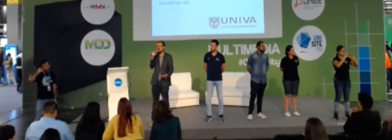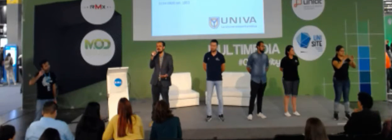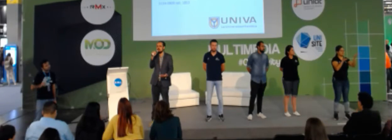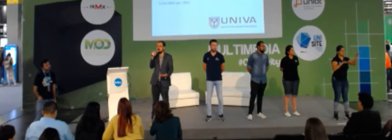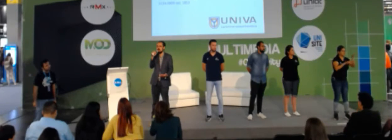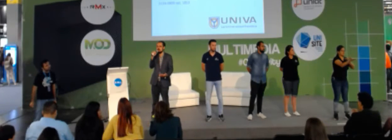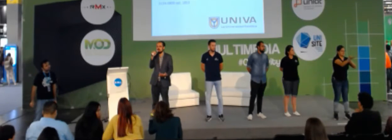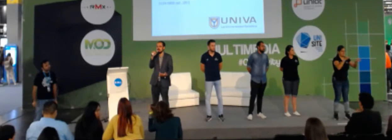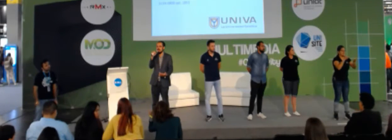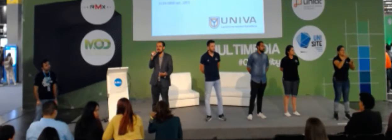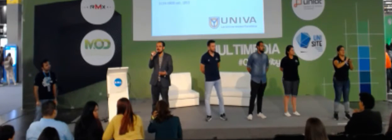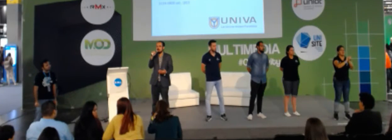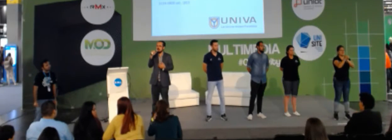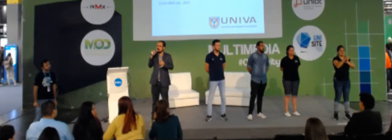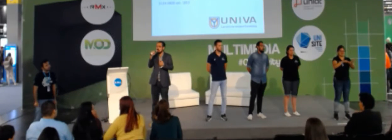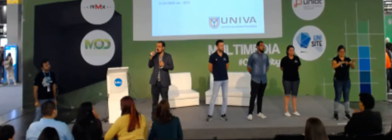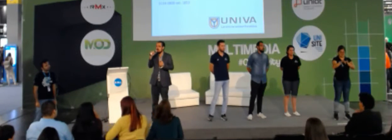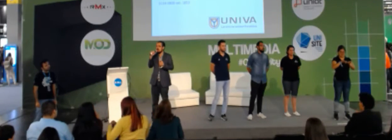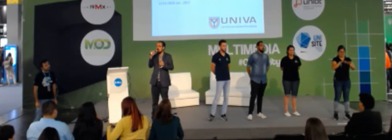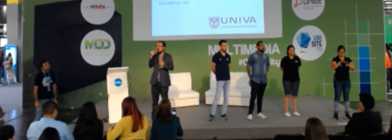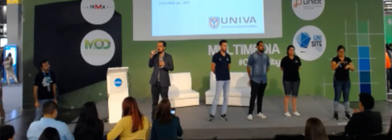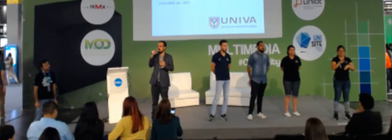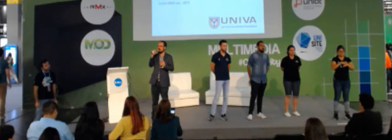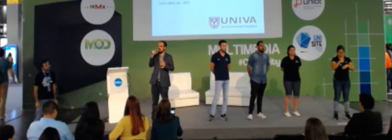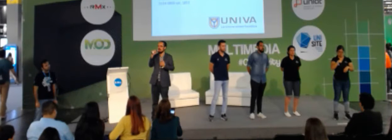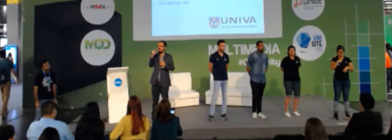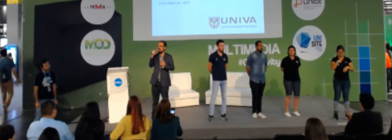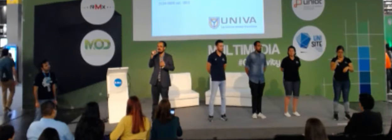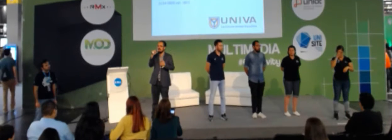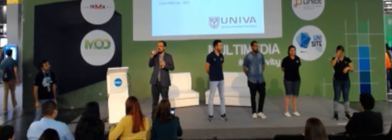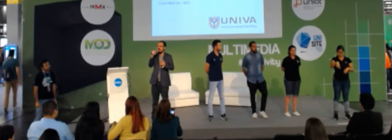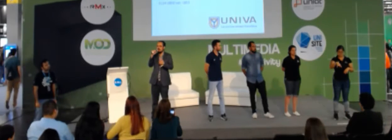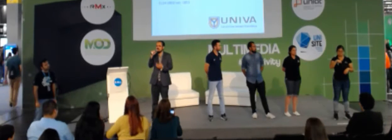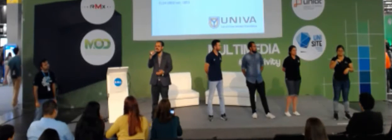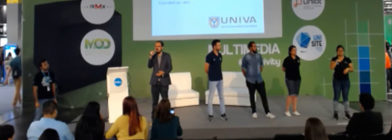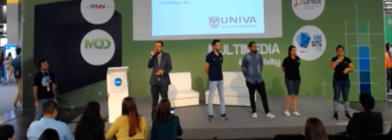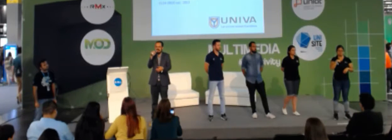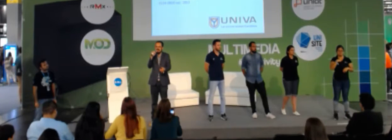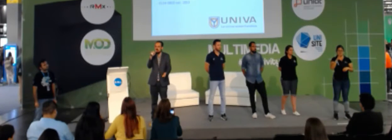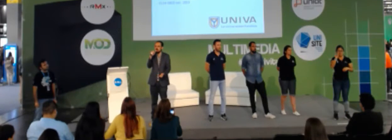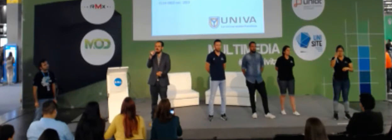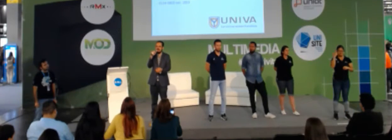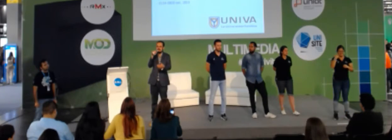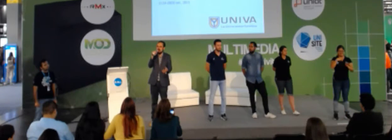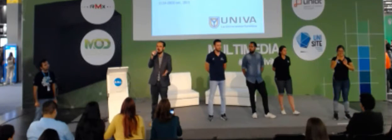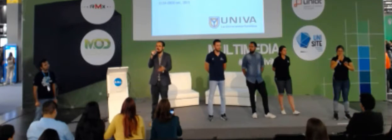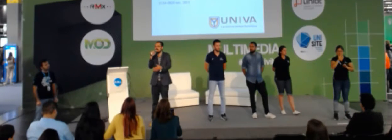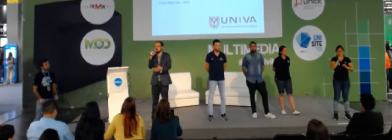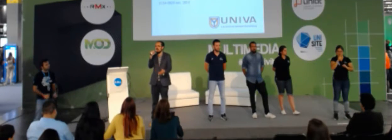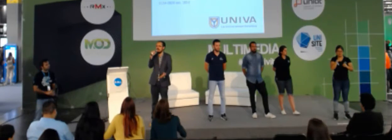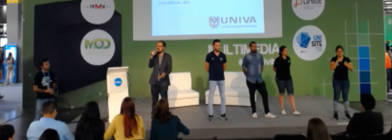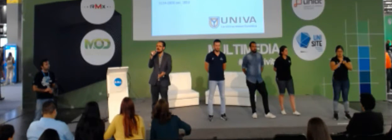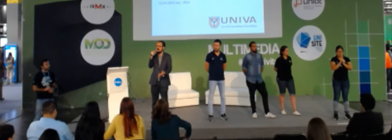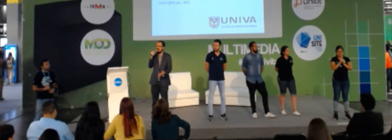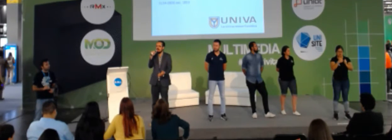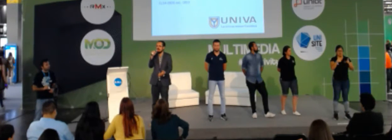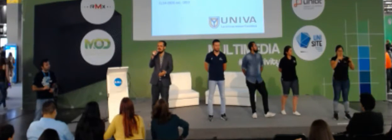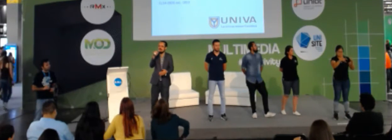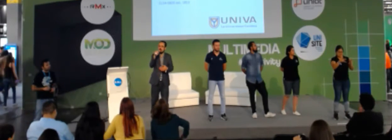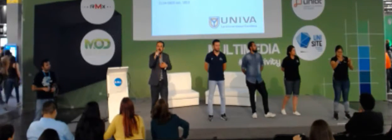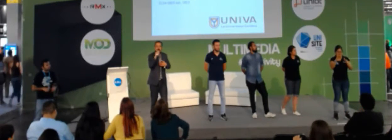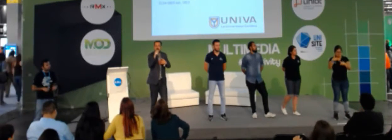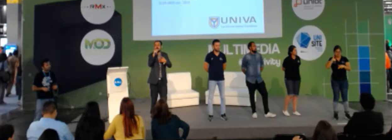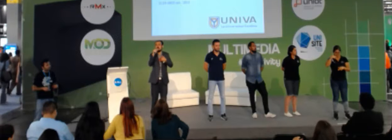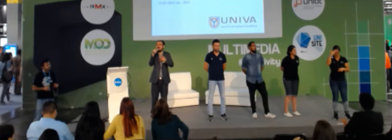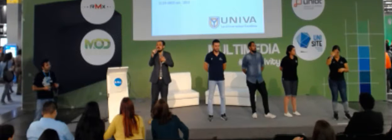y crecemos todos. Porque yo soy comunicólogo de formación y a mí me enseñaron a usar el software de edición, de esto, de aquello. Y